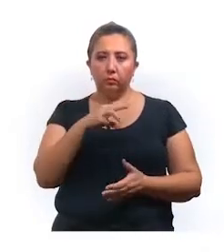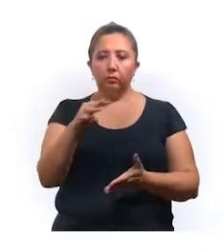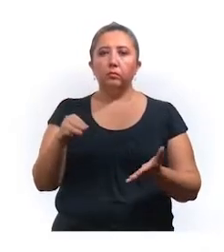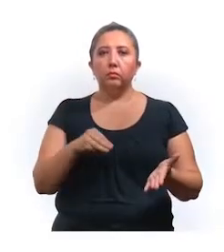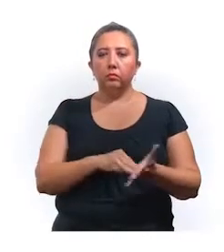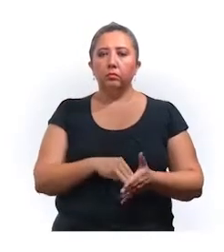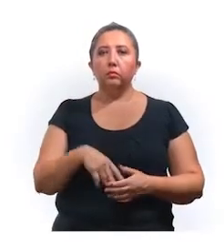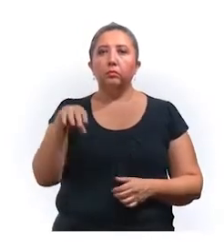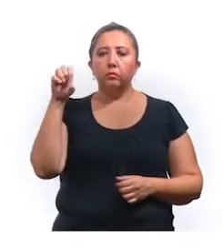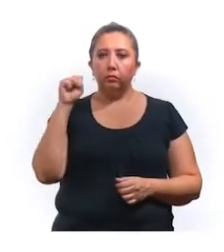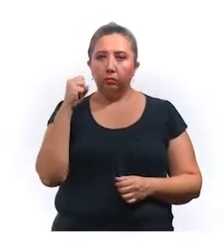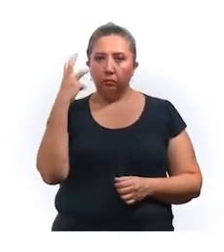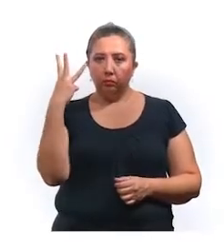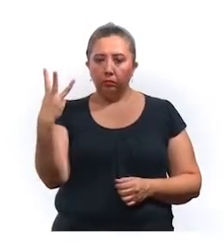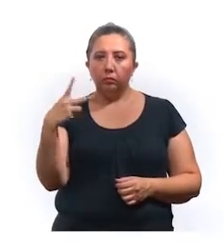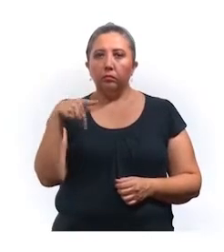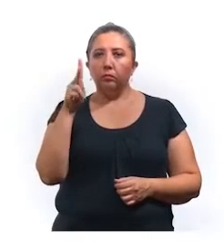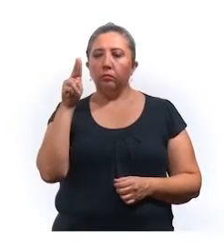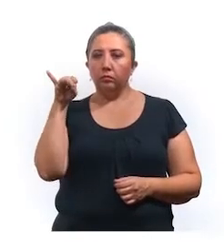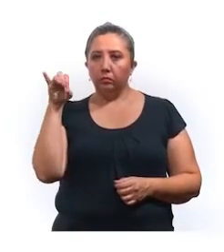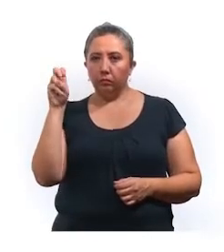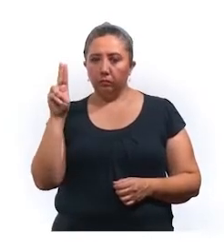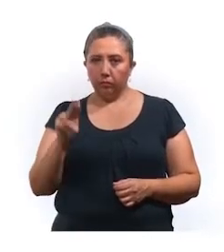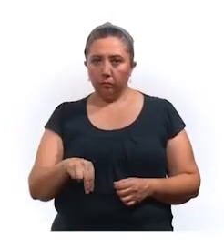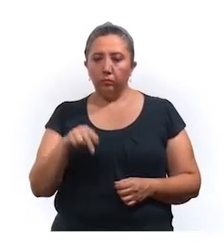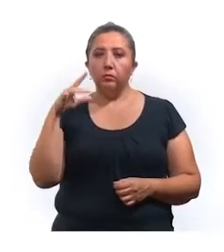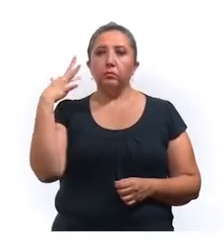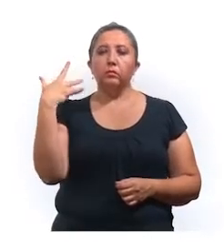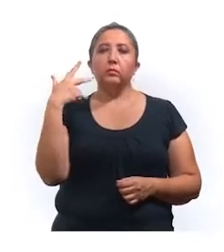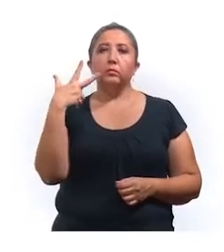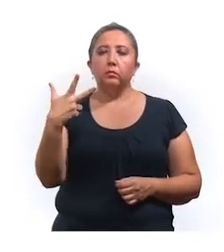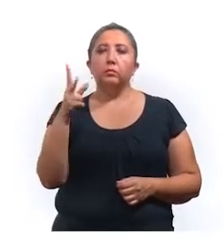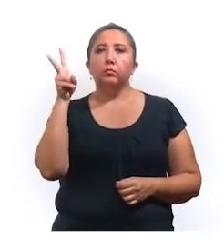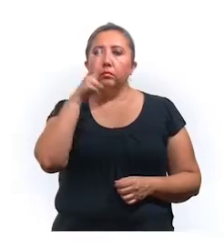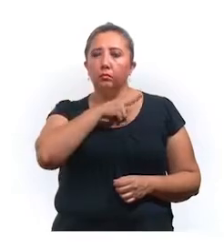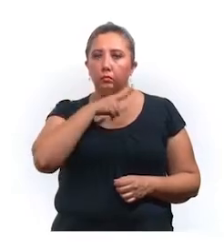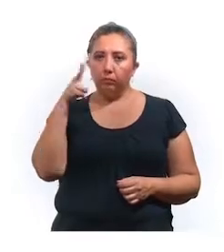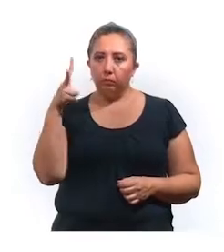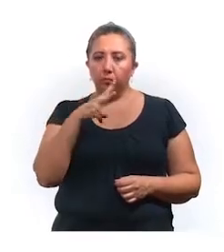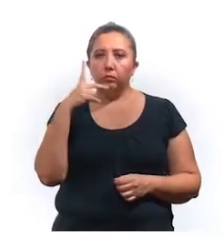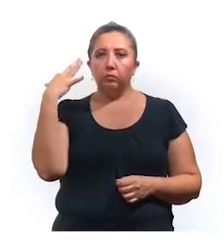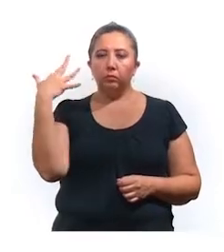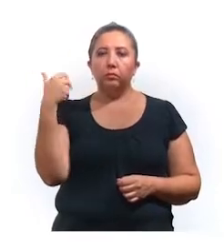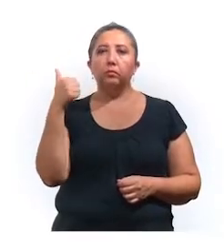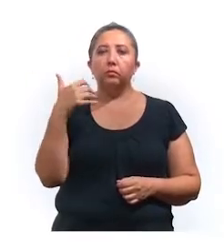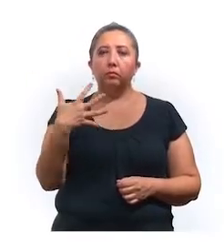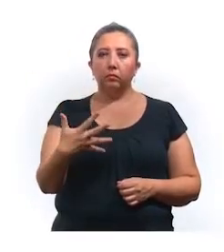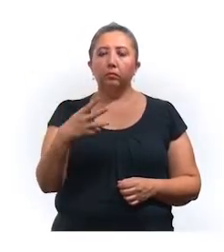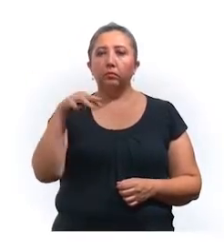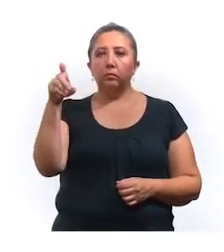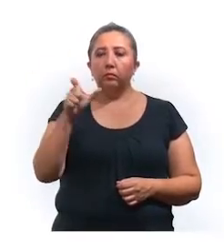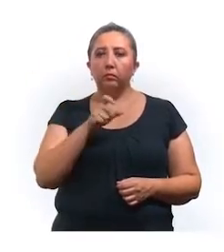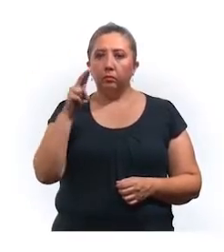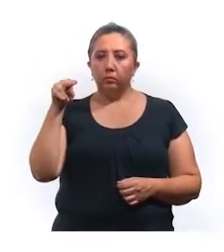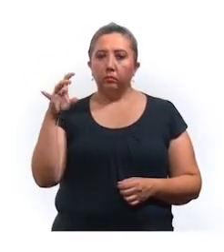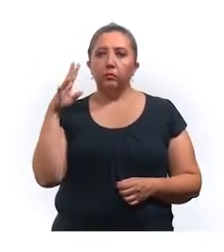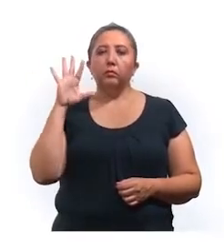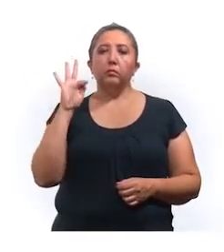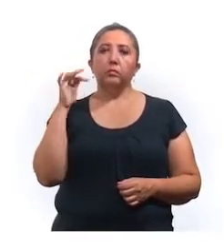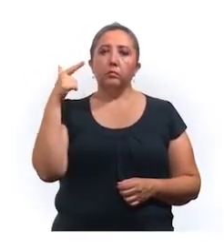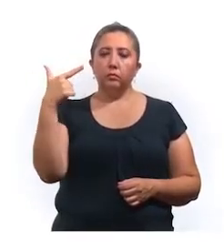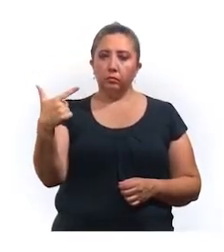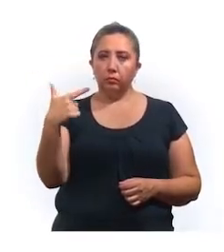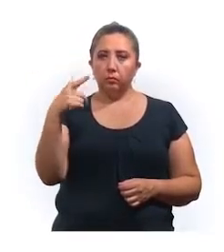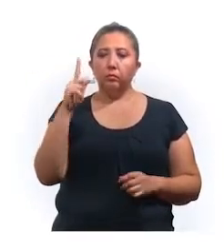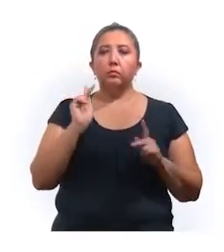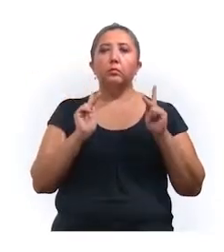Mérida, 63 en Canacín, 58 en Valladolid, 55 en Maxcanú,